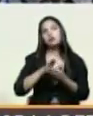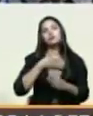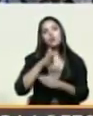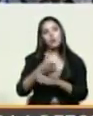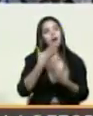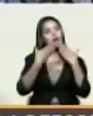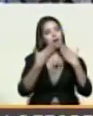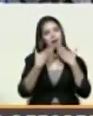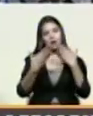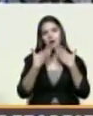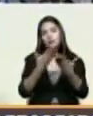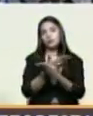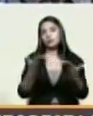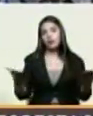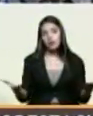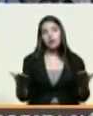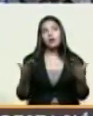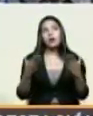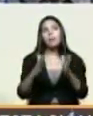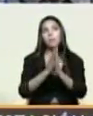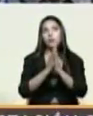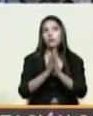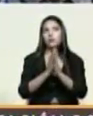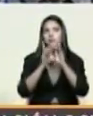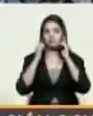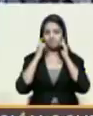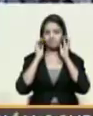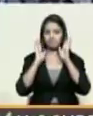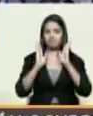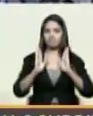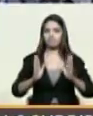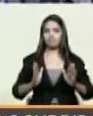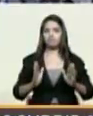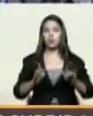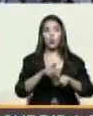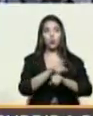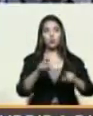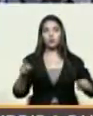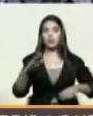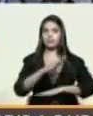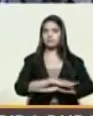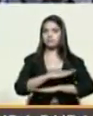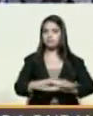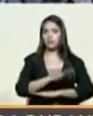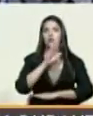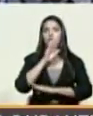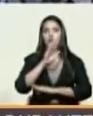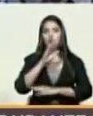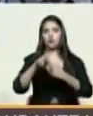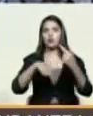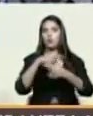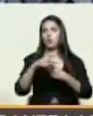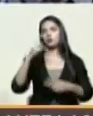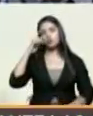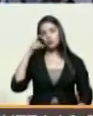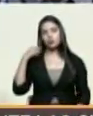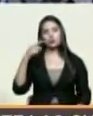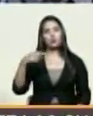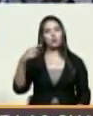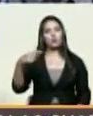muchísimo. No pierdan la compostura. Ustedes son el futuro de la revolución. Yo todos los